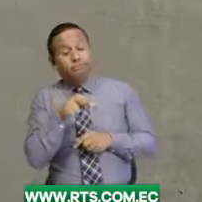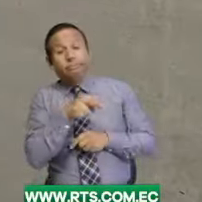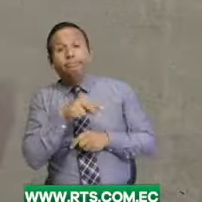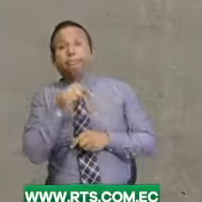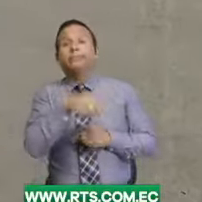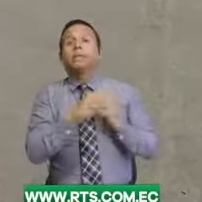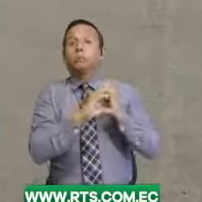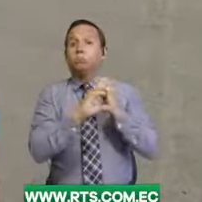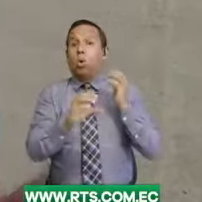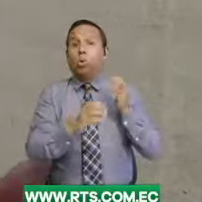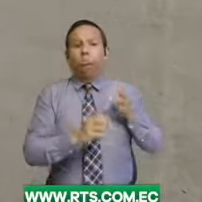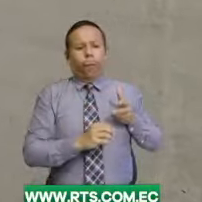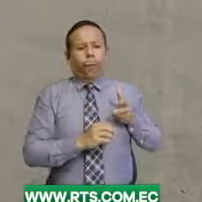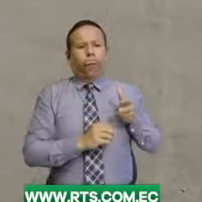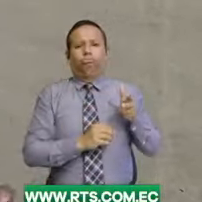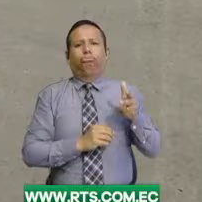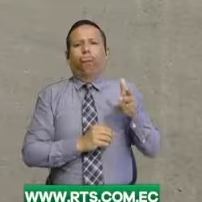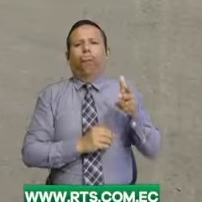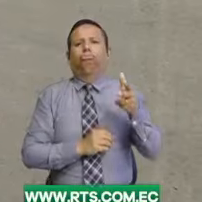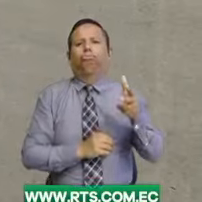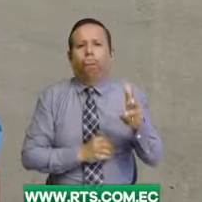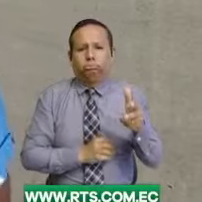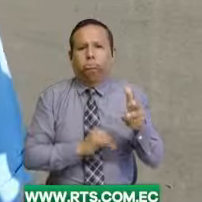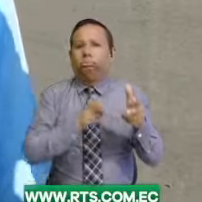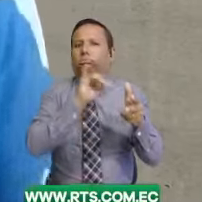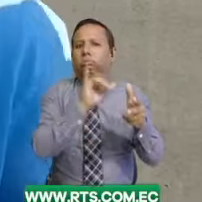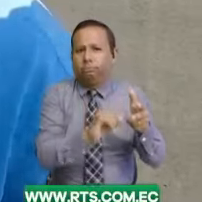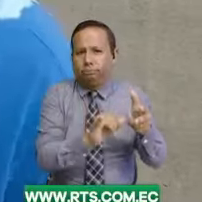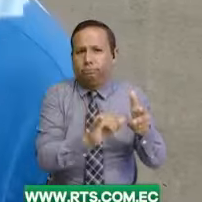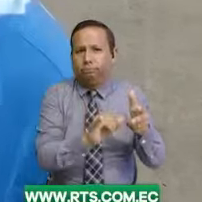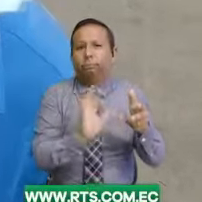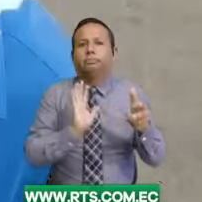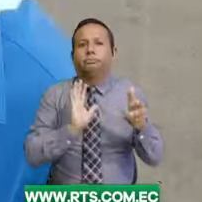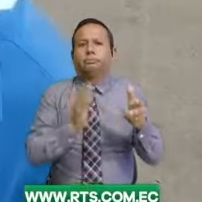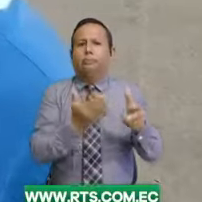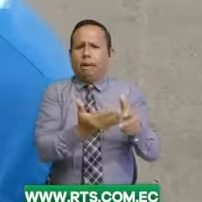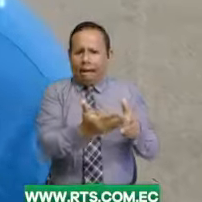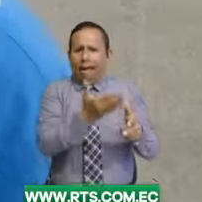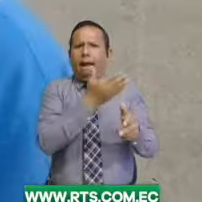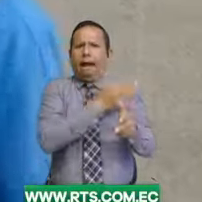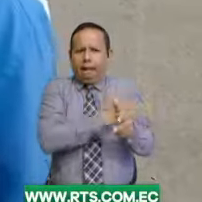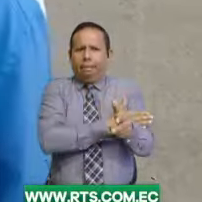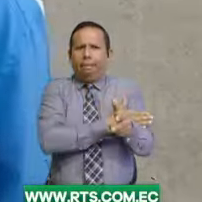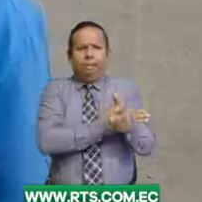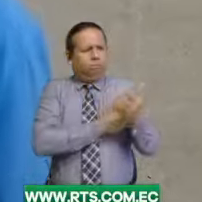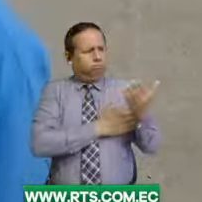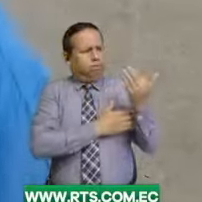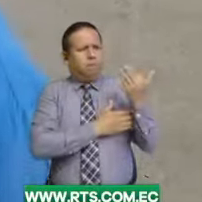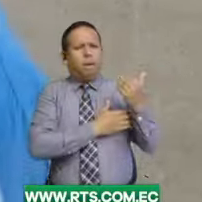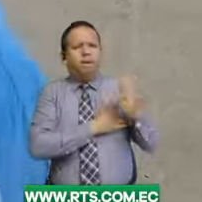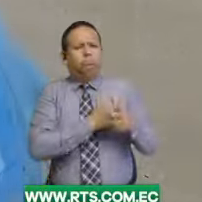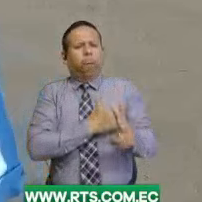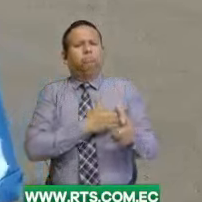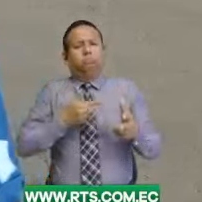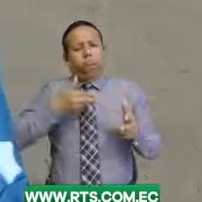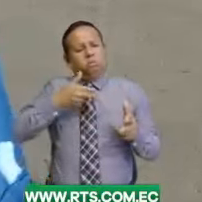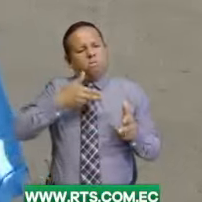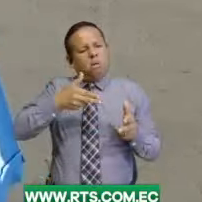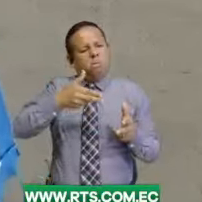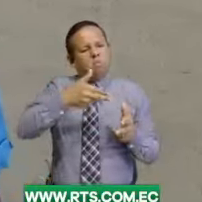vino la furgoneta a hacer la parada. De ahí los hechos se dieron aproximadamente a 300 metros de aquí,